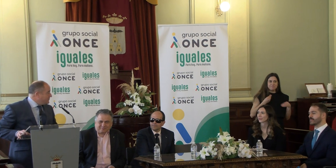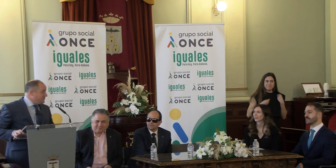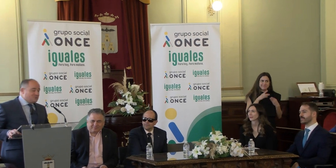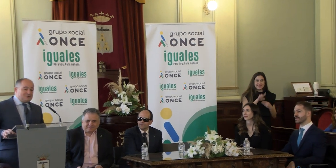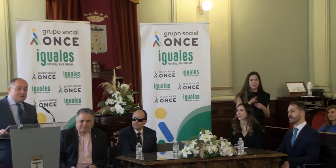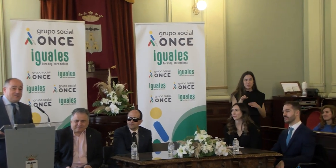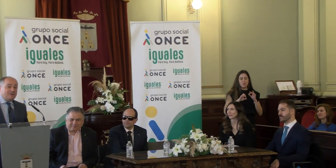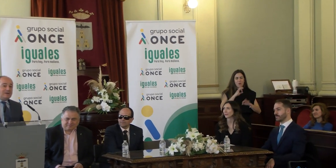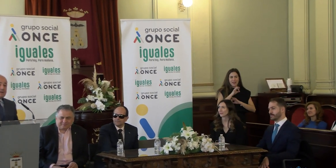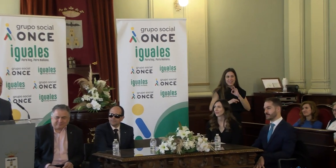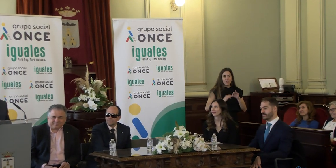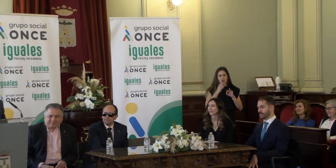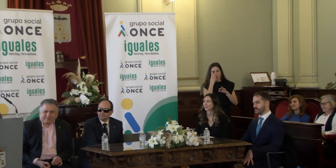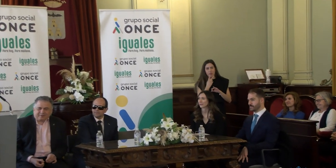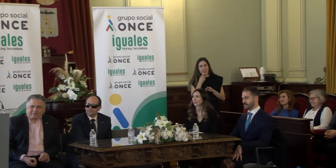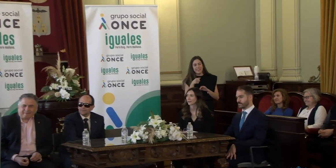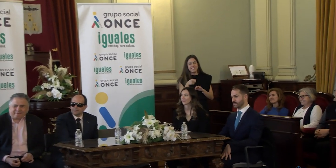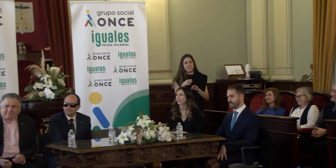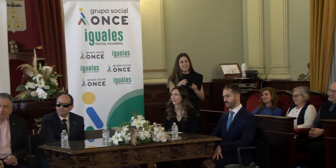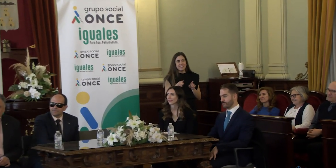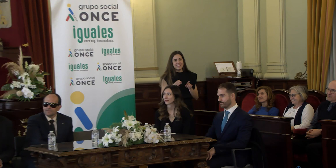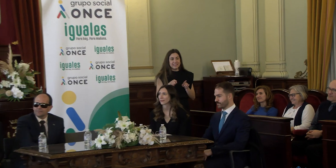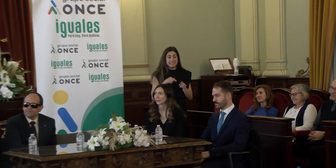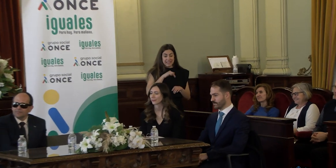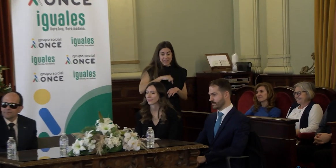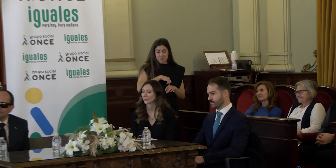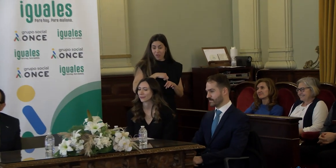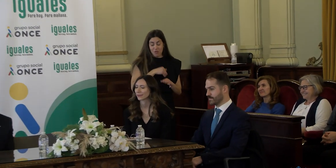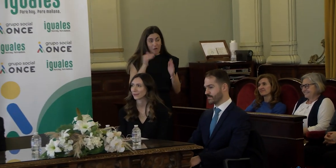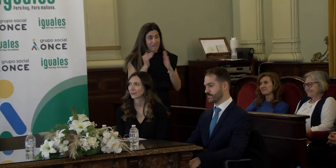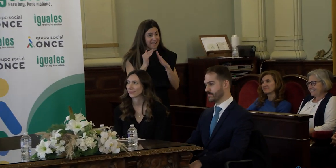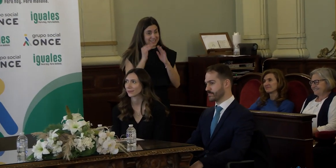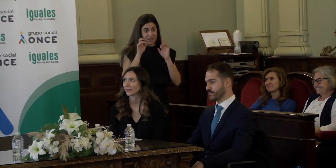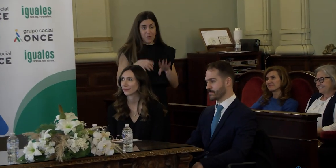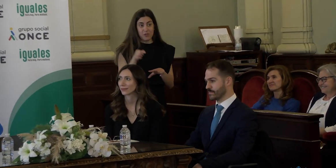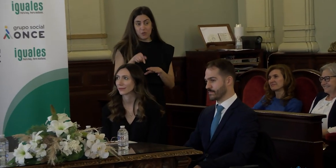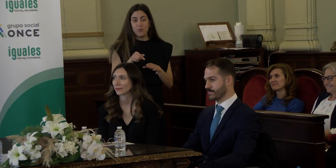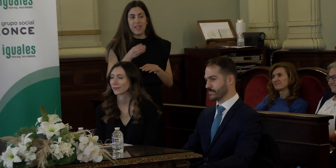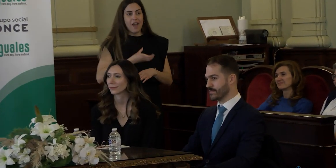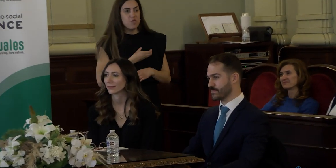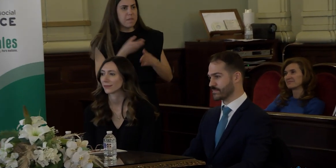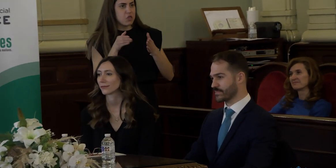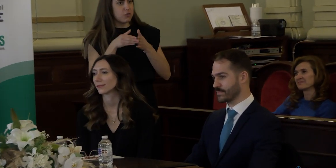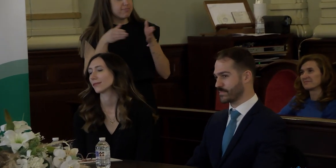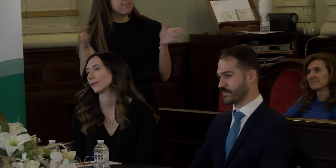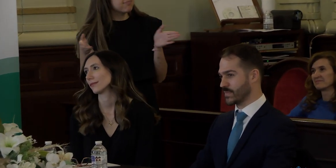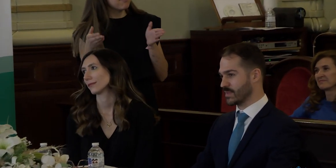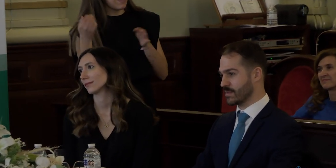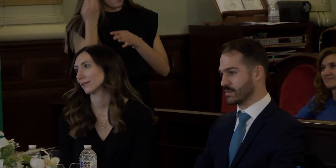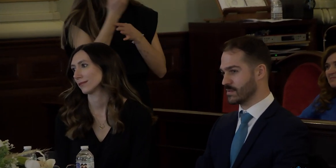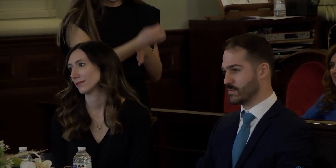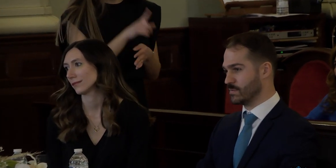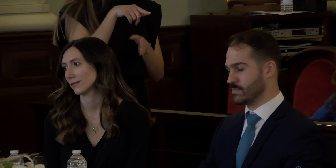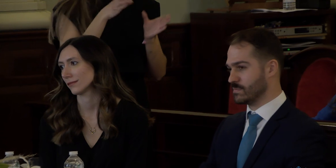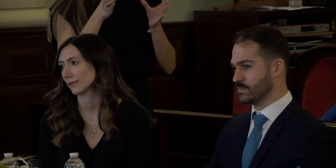y la organización consideréis, que te sientas como en tu casa y bueno, tienes las puertas abiertas del ayuntamiento, de toda la corporación, de